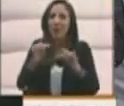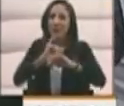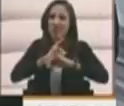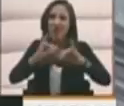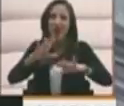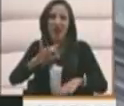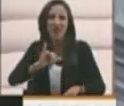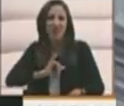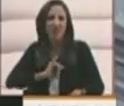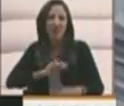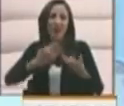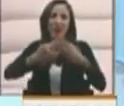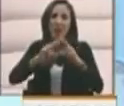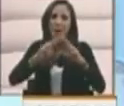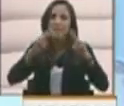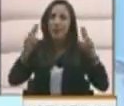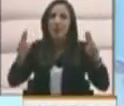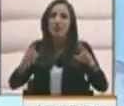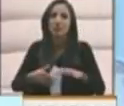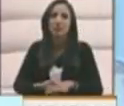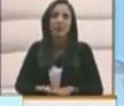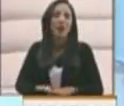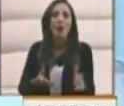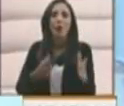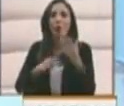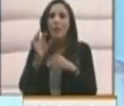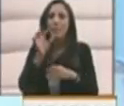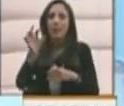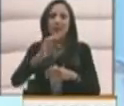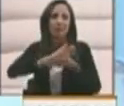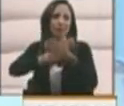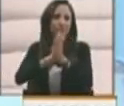con la paz venezolana, es acabar con el Estado venezolano.